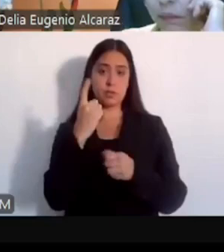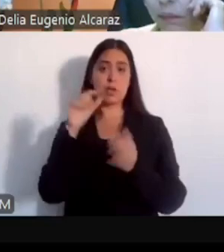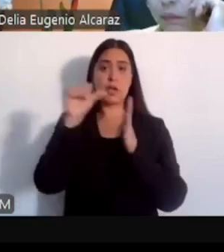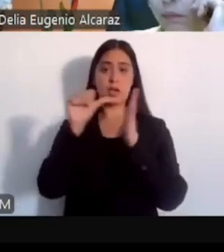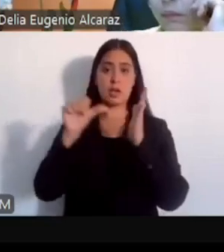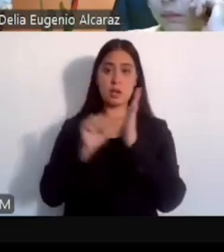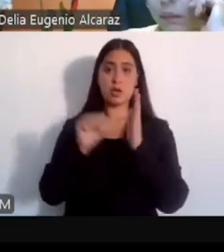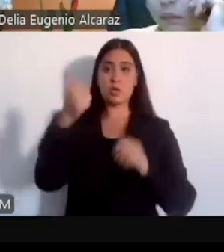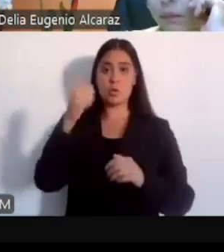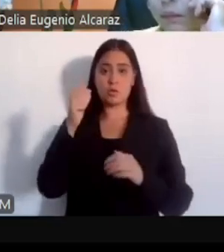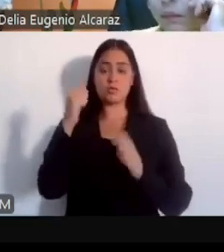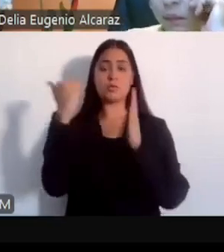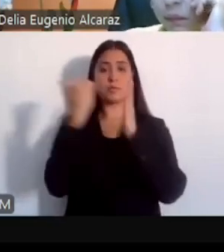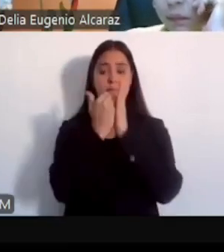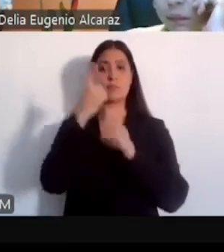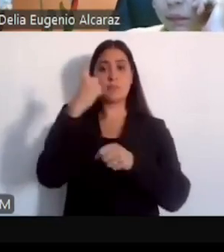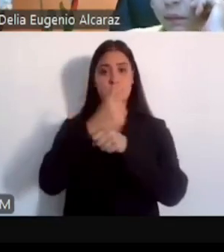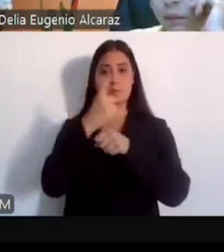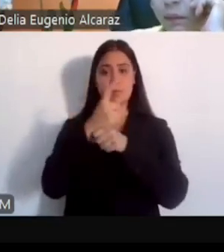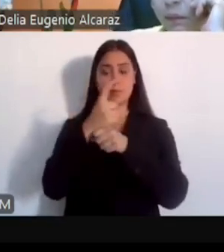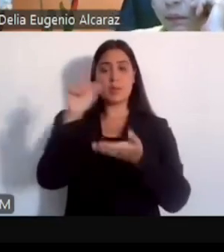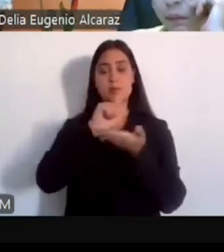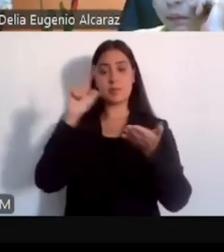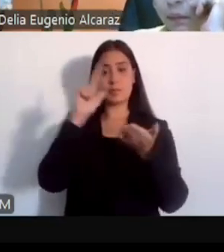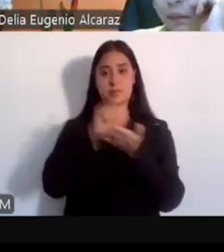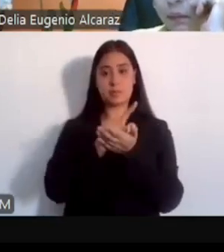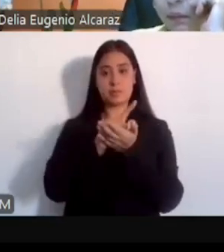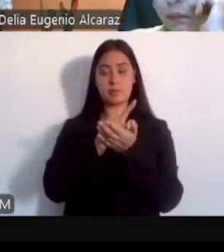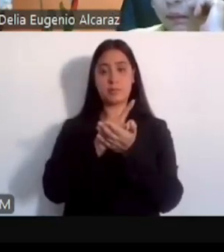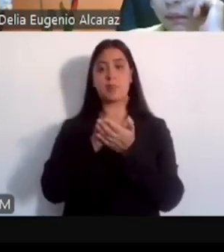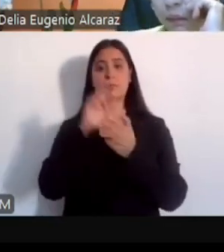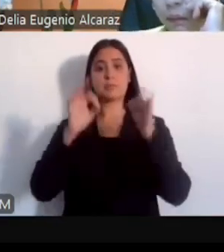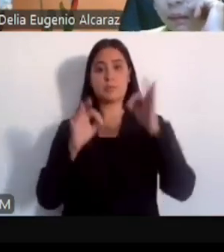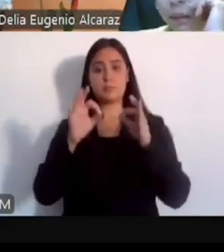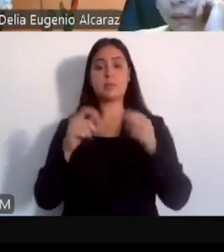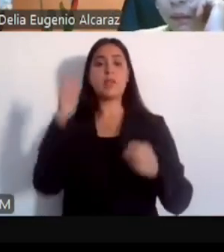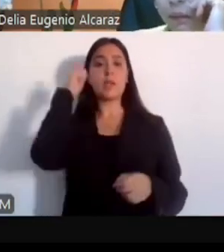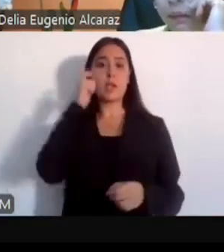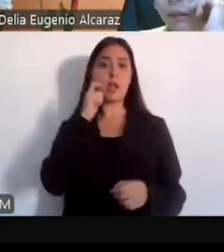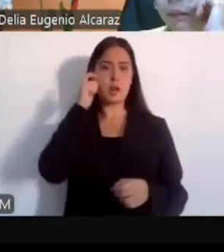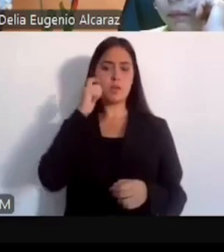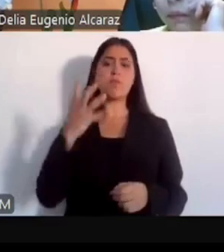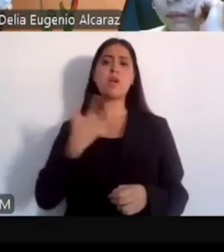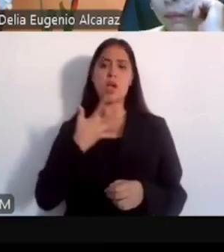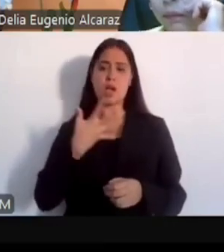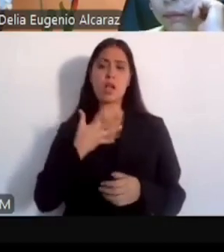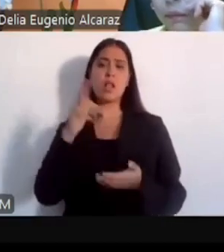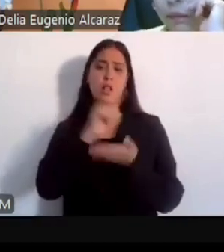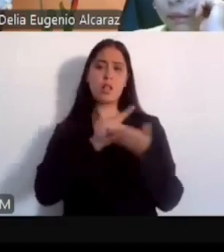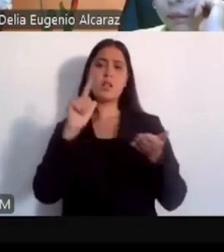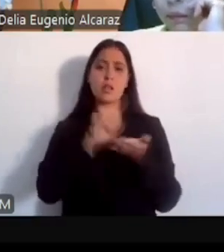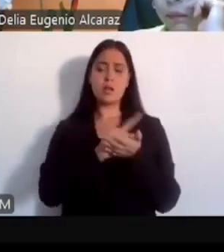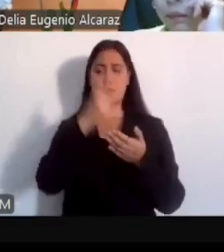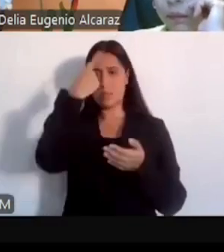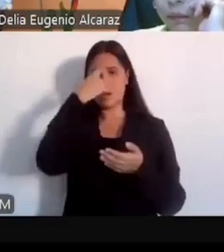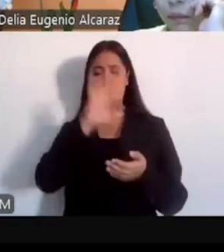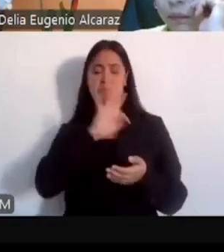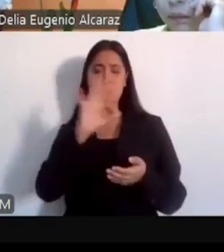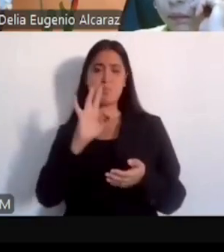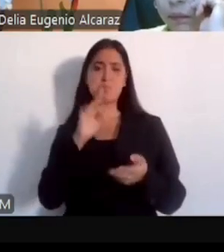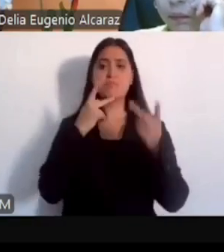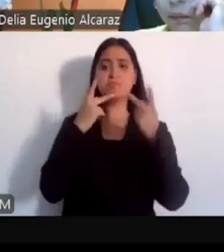párrafo primero de la Ley Orgánica del tribunal electoral del Estado de Guerrero existe quórum legal para sesionar válidamente